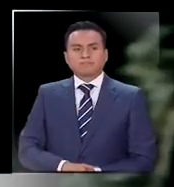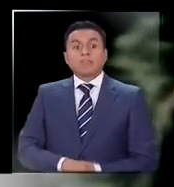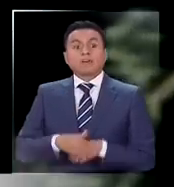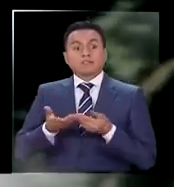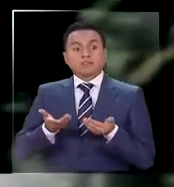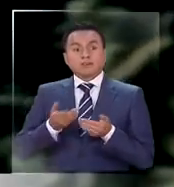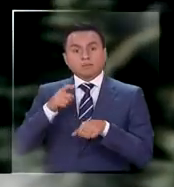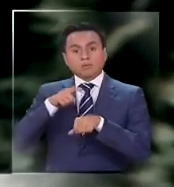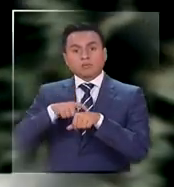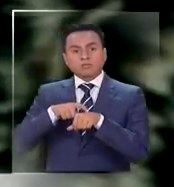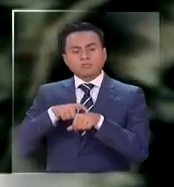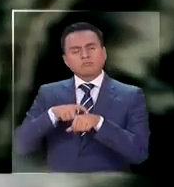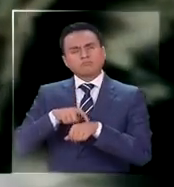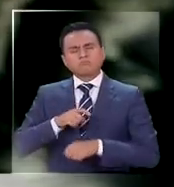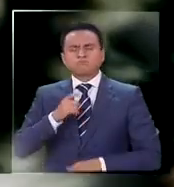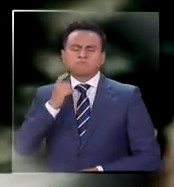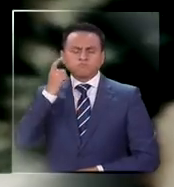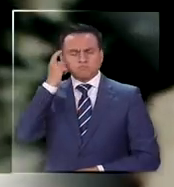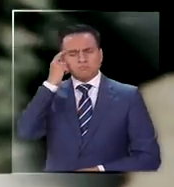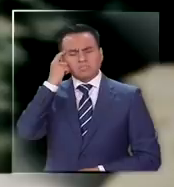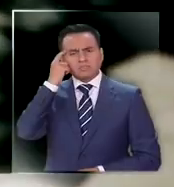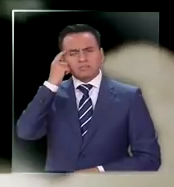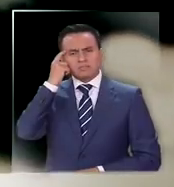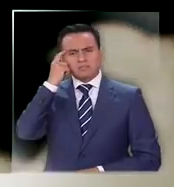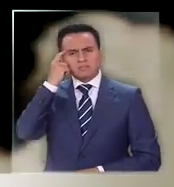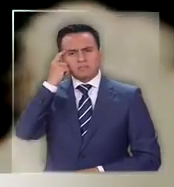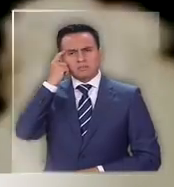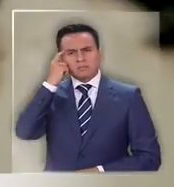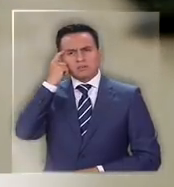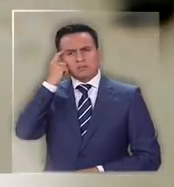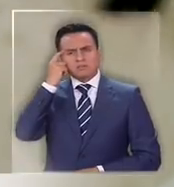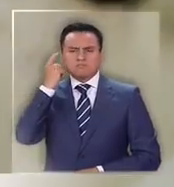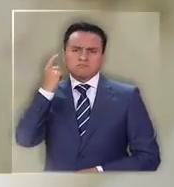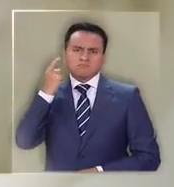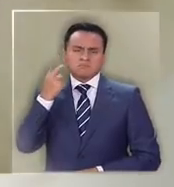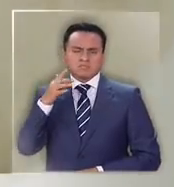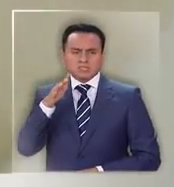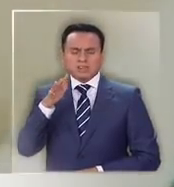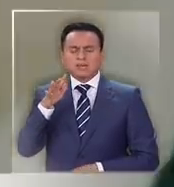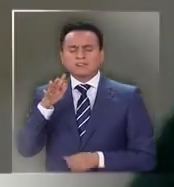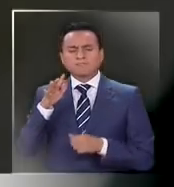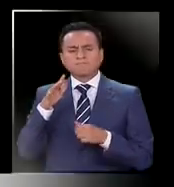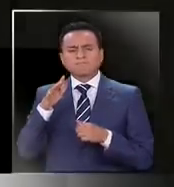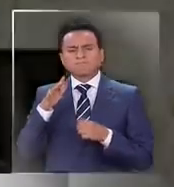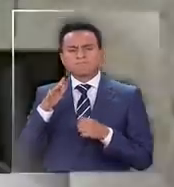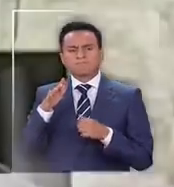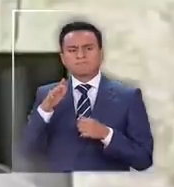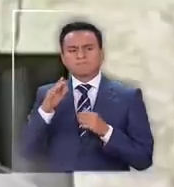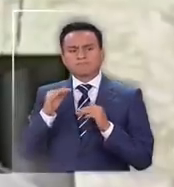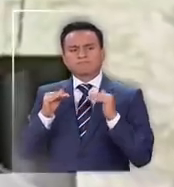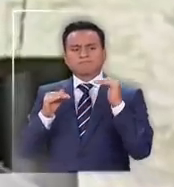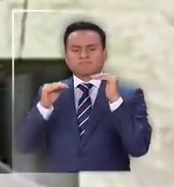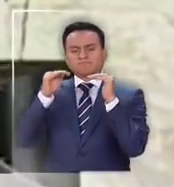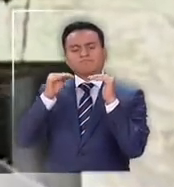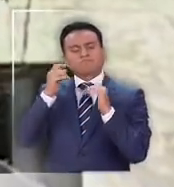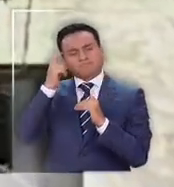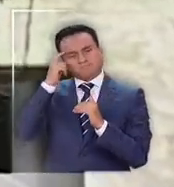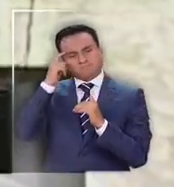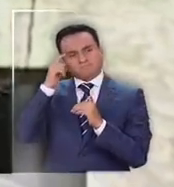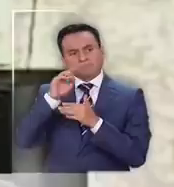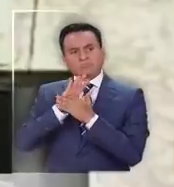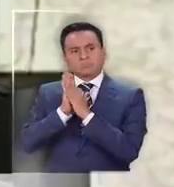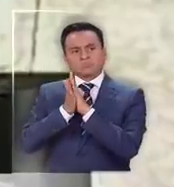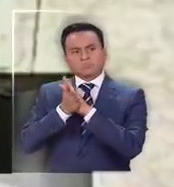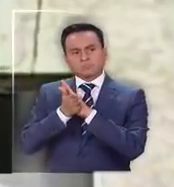Así que en ese momento me pareció que era... ella había llegado donde tenía que estar. Todo el